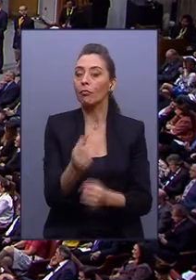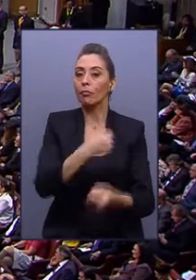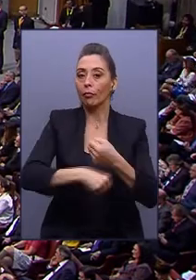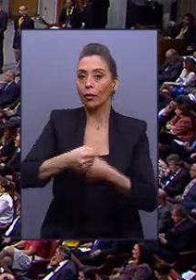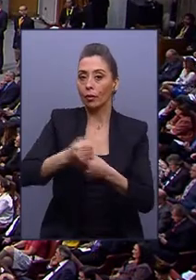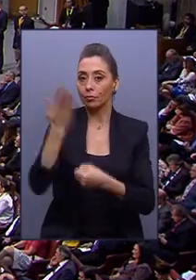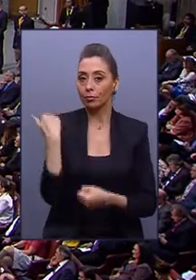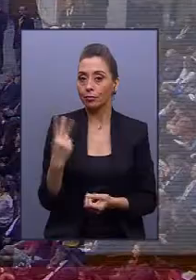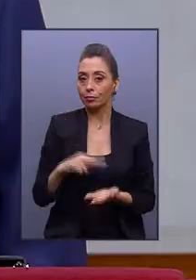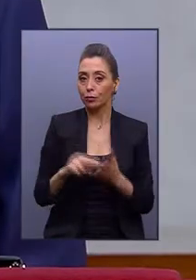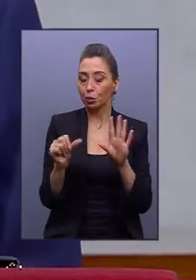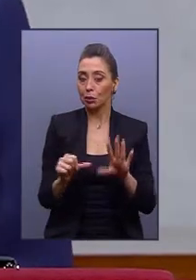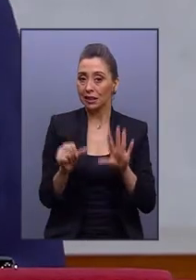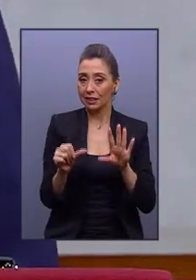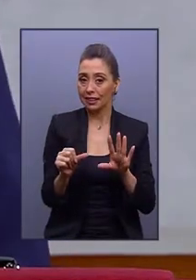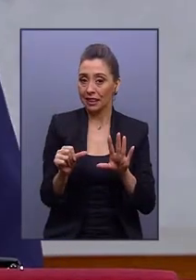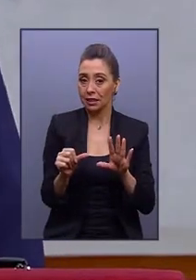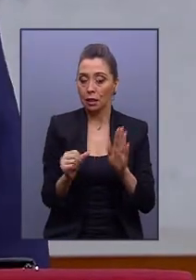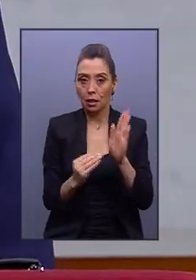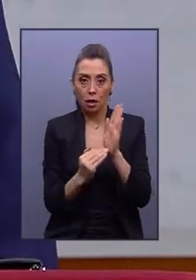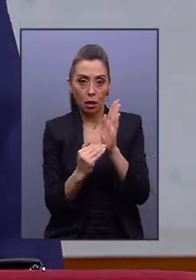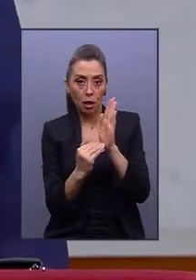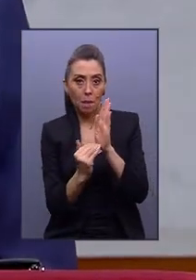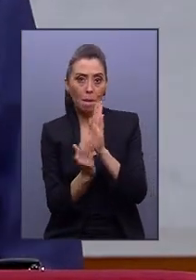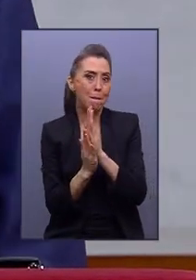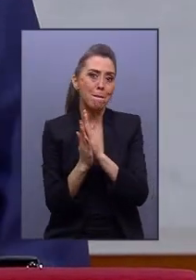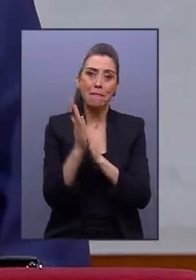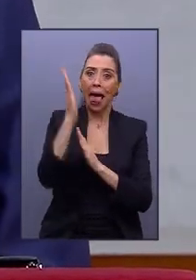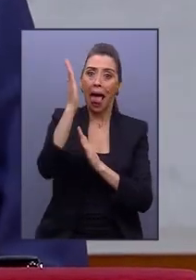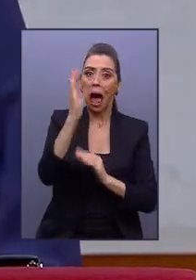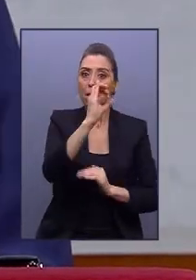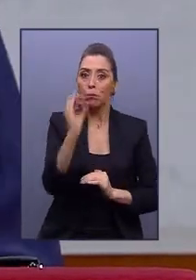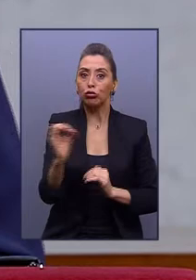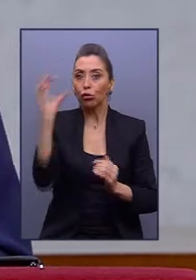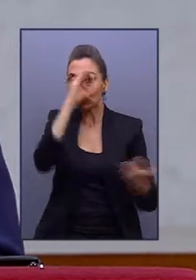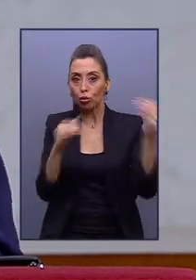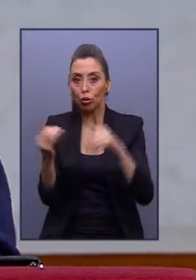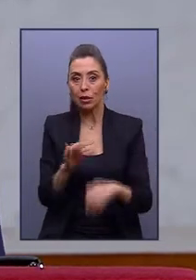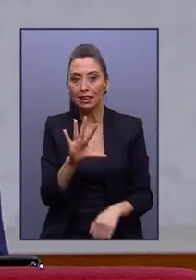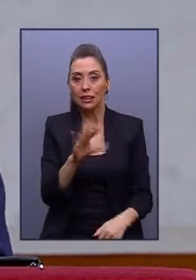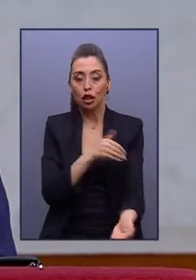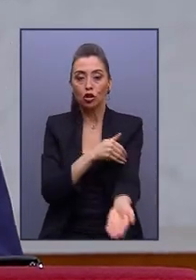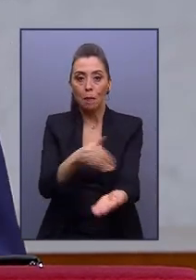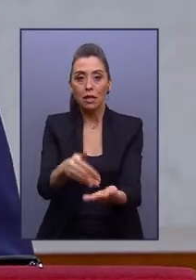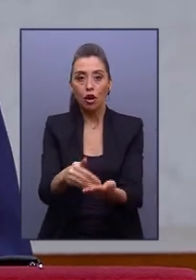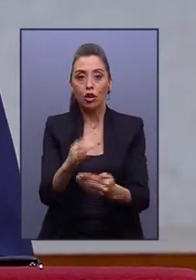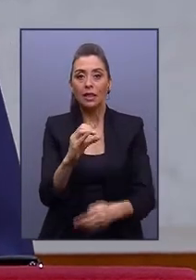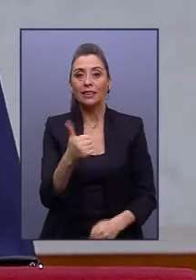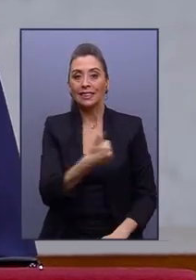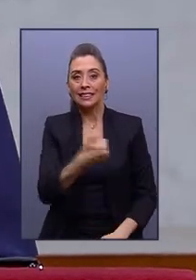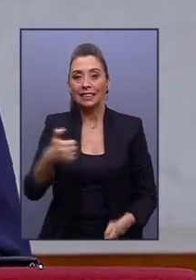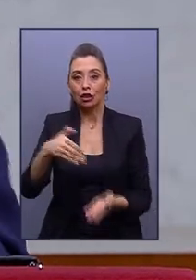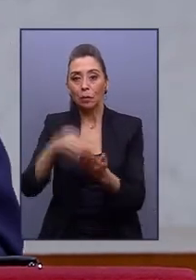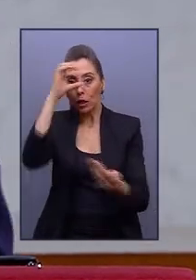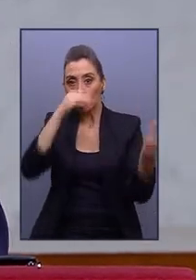año 2016 tuvimos cifras récord en turismo, con 5.600.000 turistas